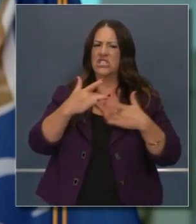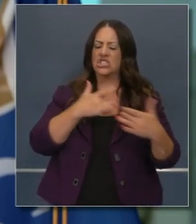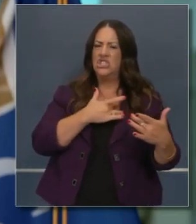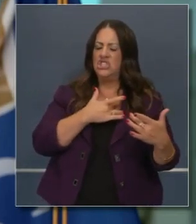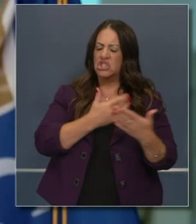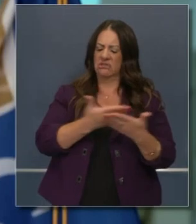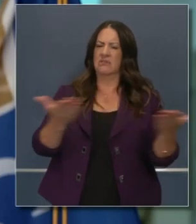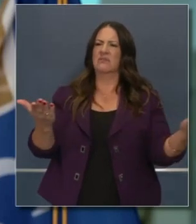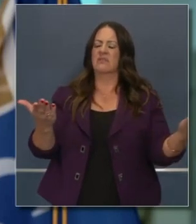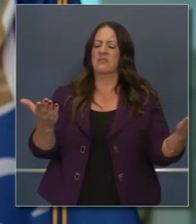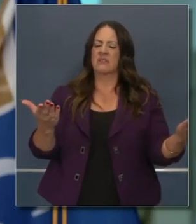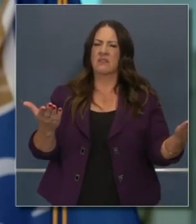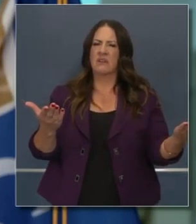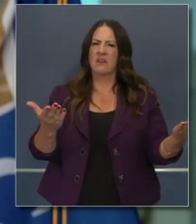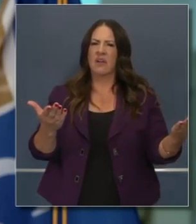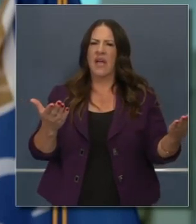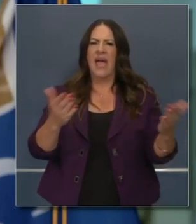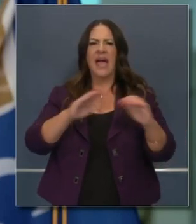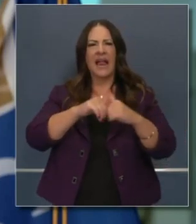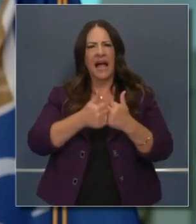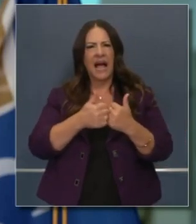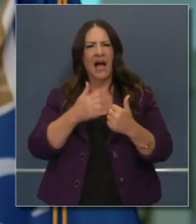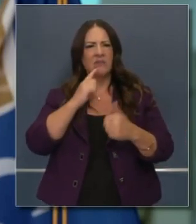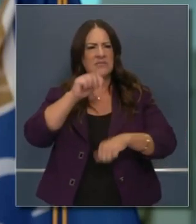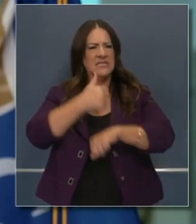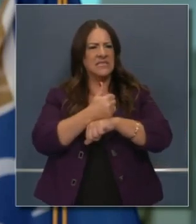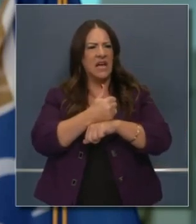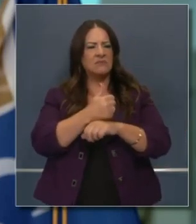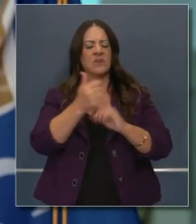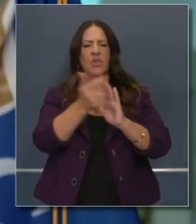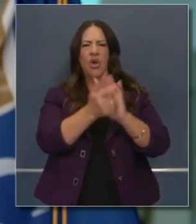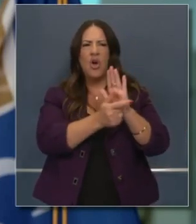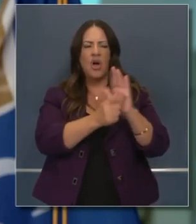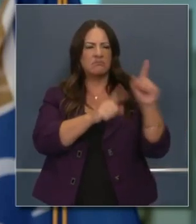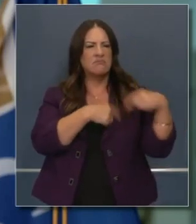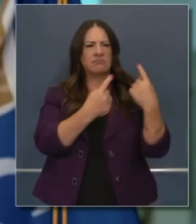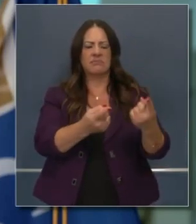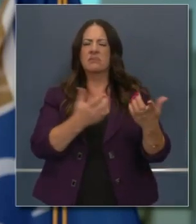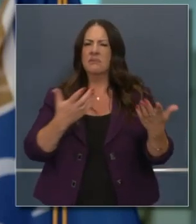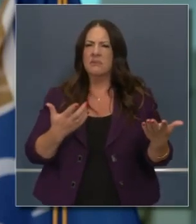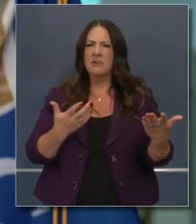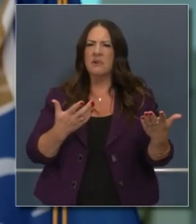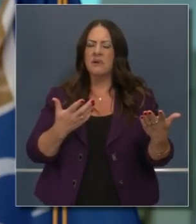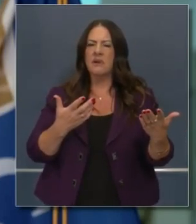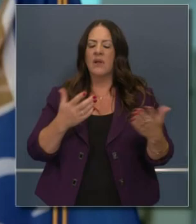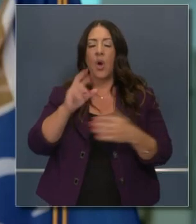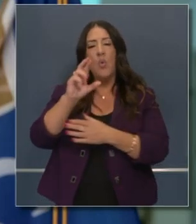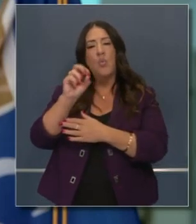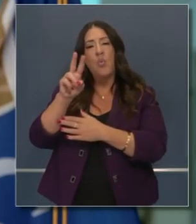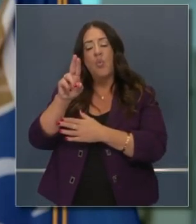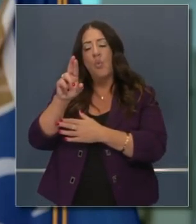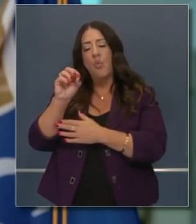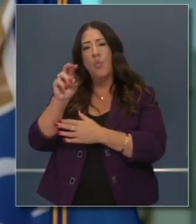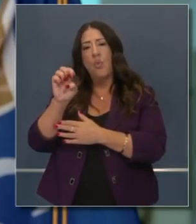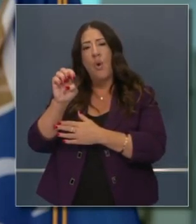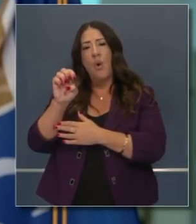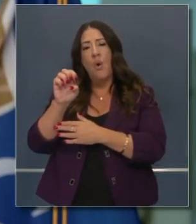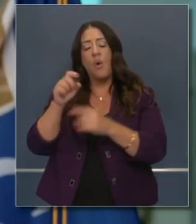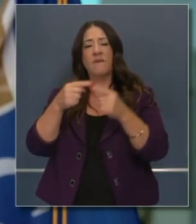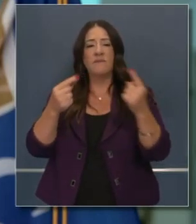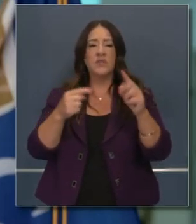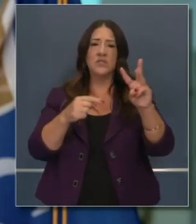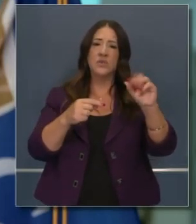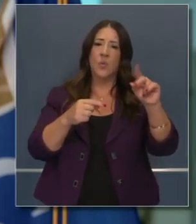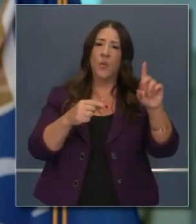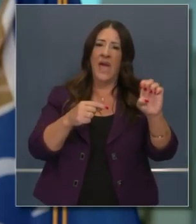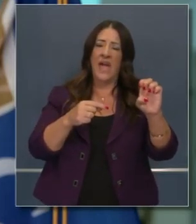como puntos de preocupación y puntos de partida respecto a precedentes. El impacto